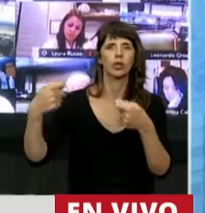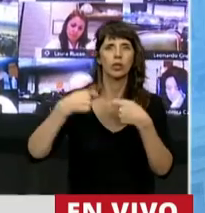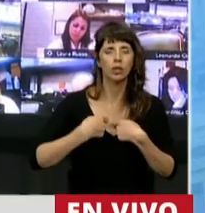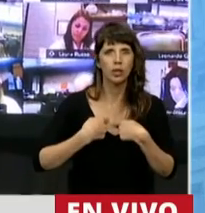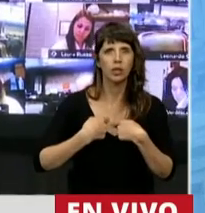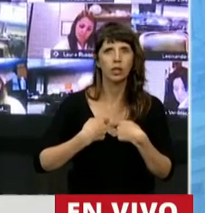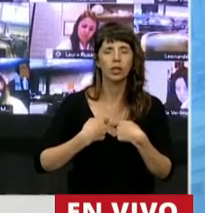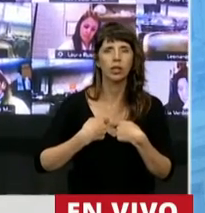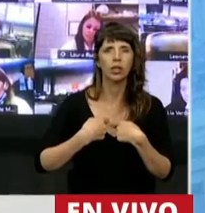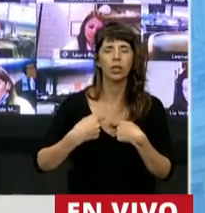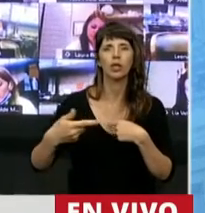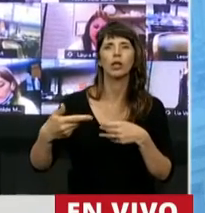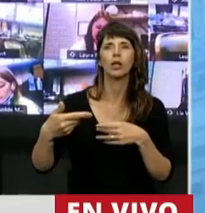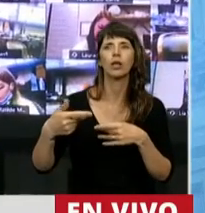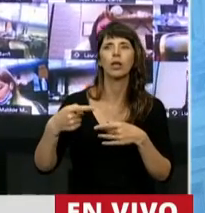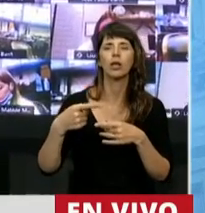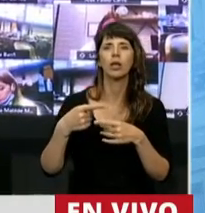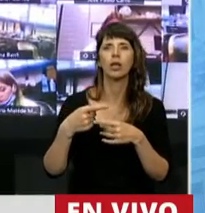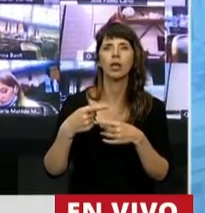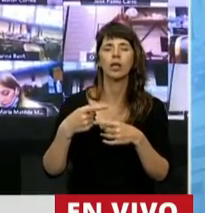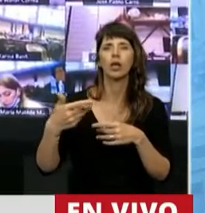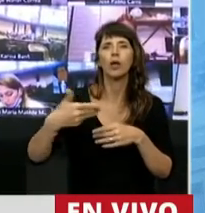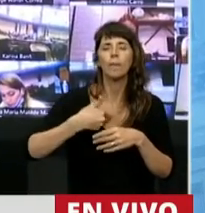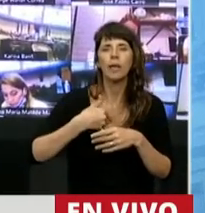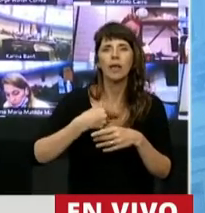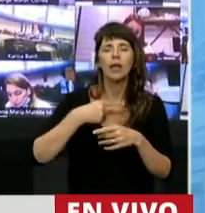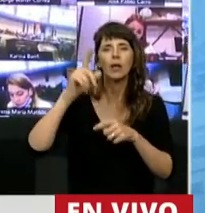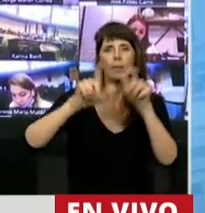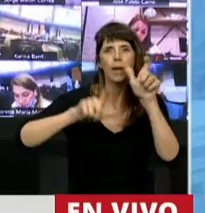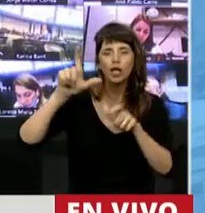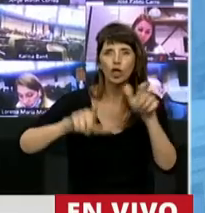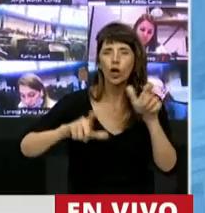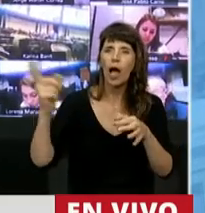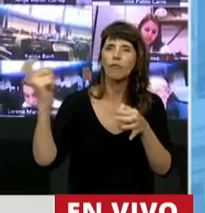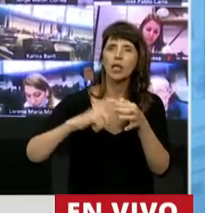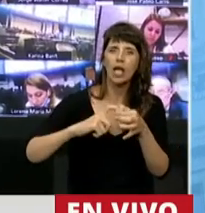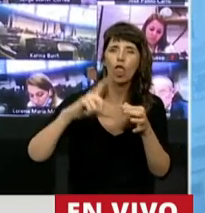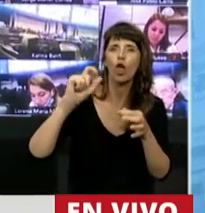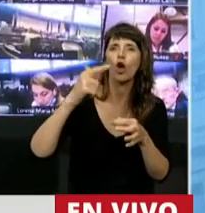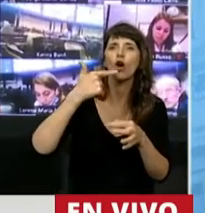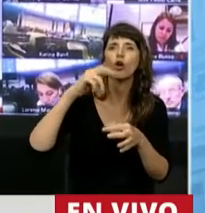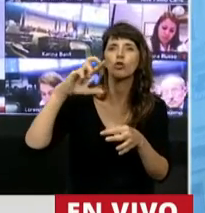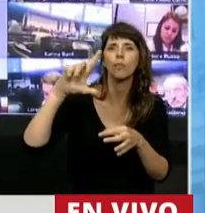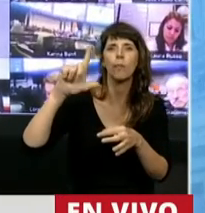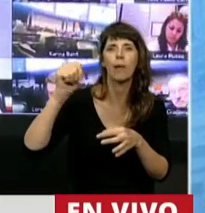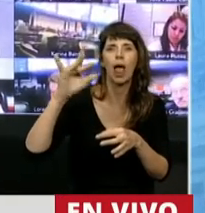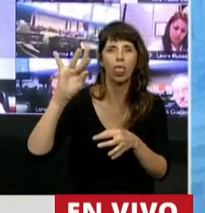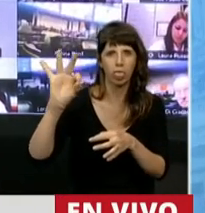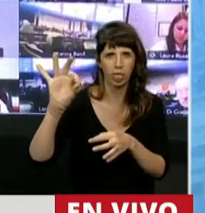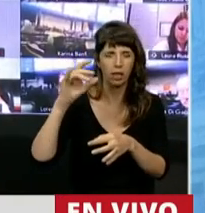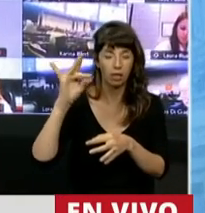auxilio de los afiliados a OSPLAT de la provincia de Entre Ríos.